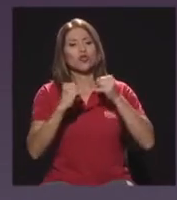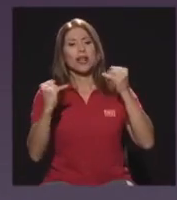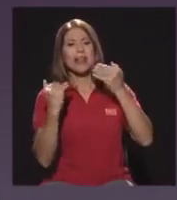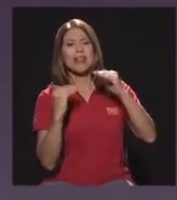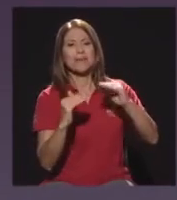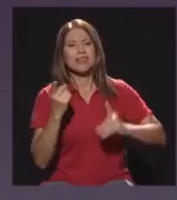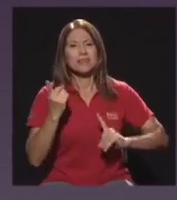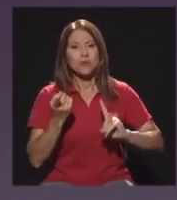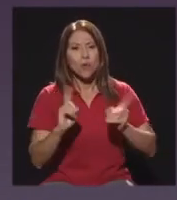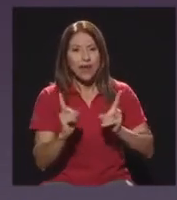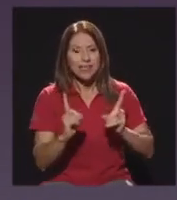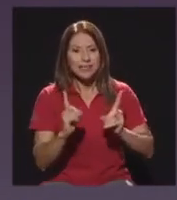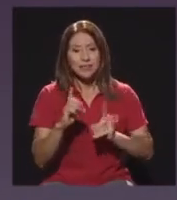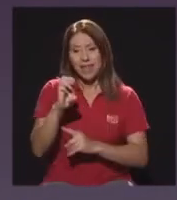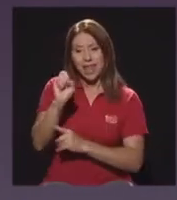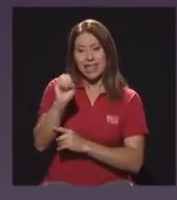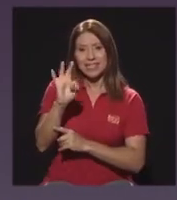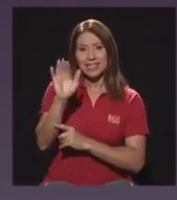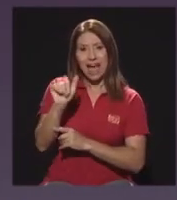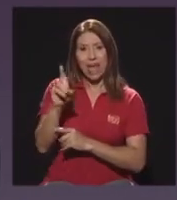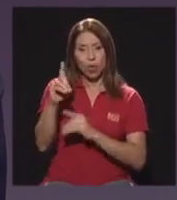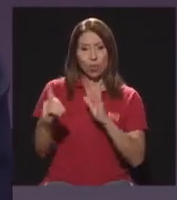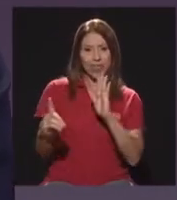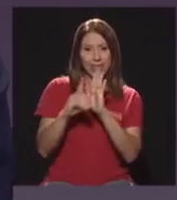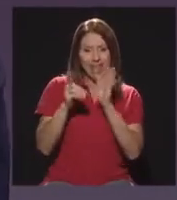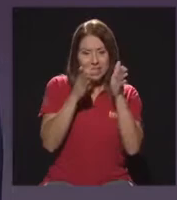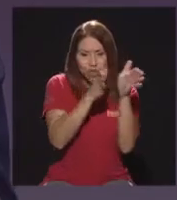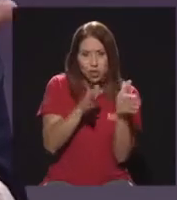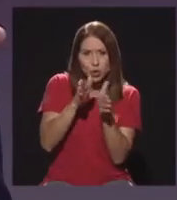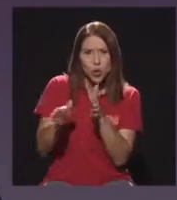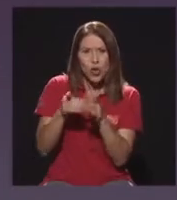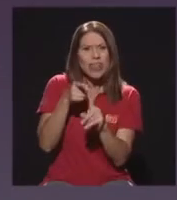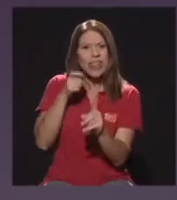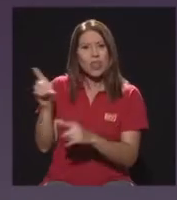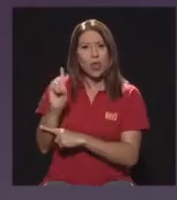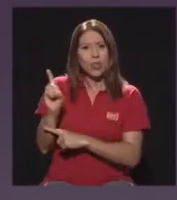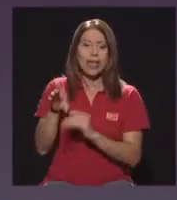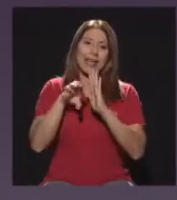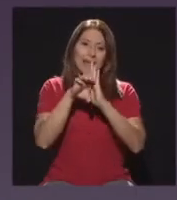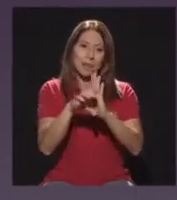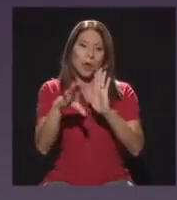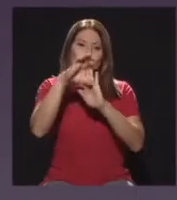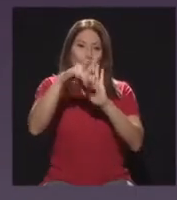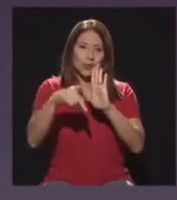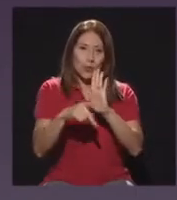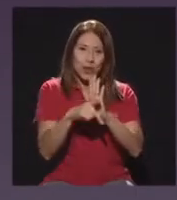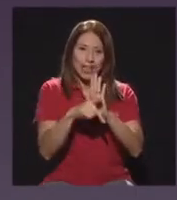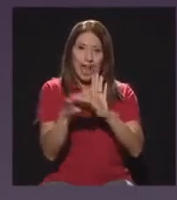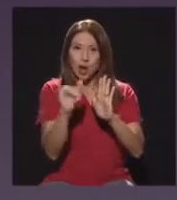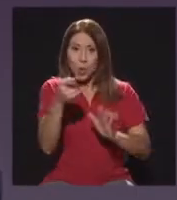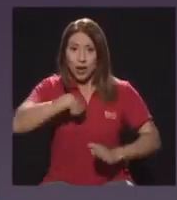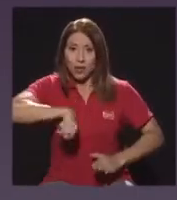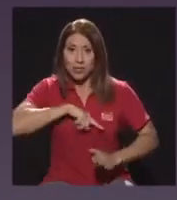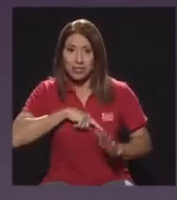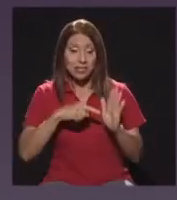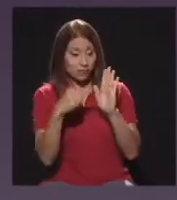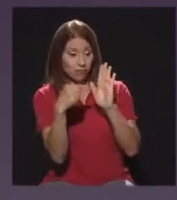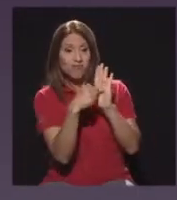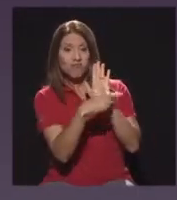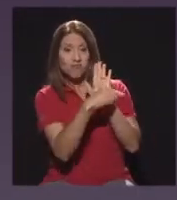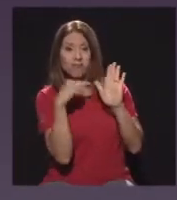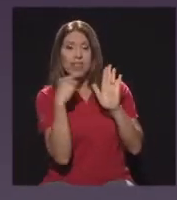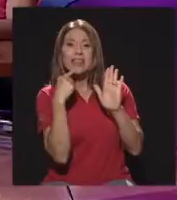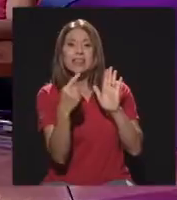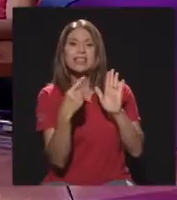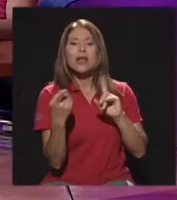de dónde viene el estado de derecho bueno precisamente de una constitución como la nuestra en donde nos dice cuáles son los